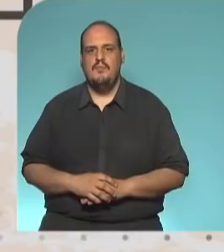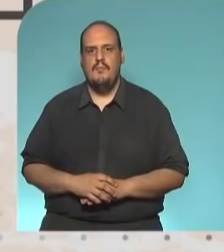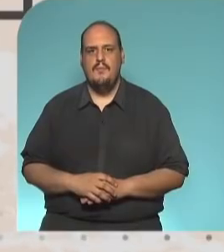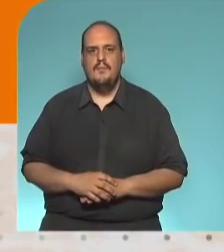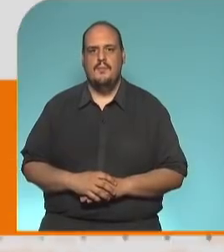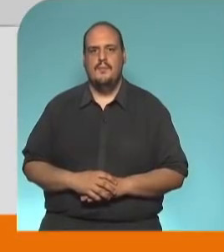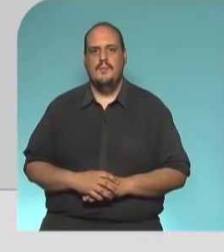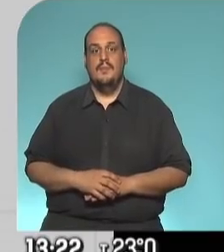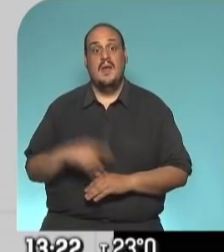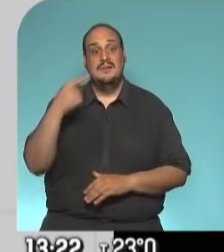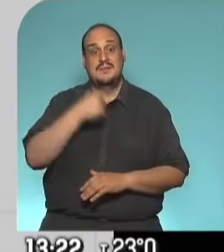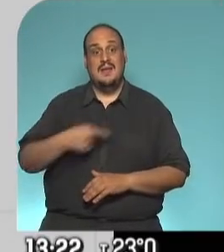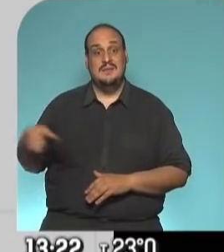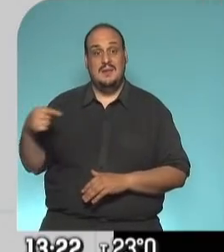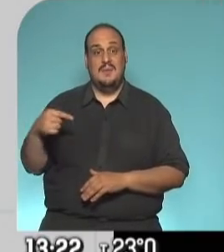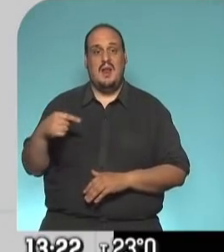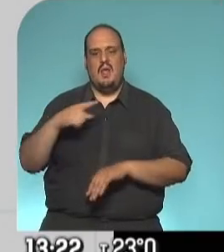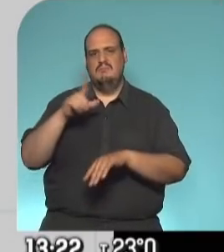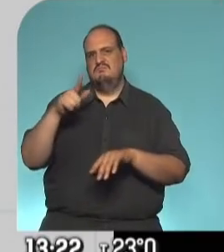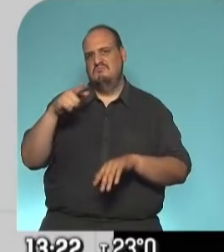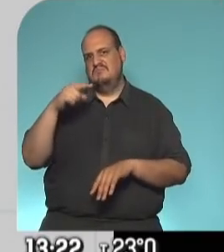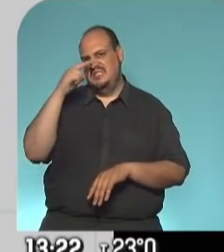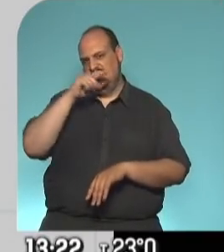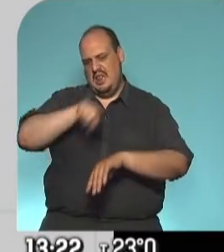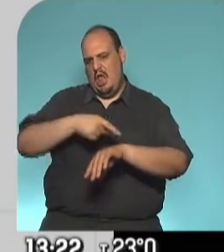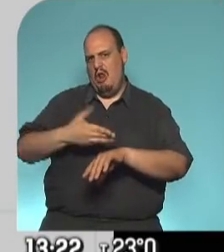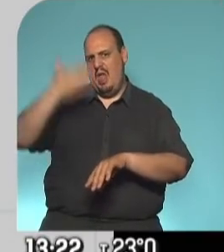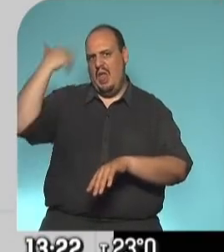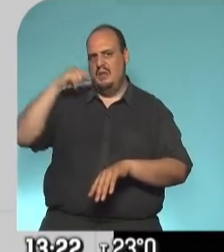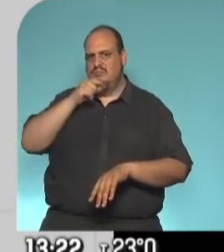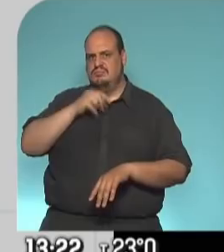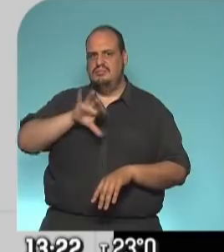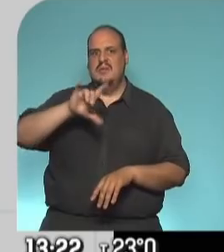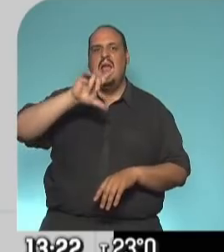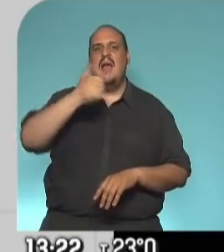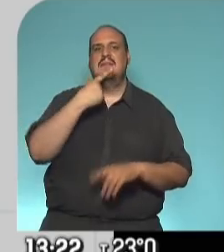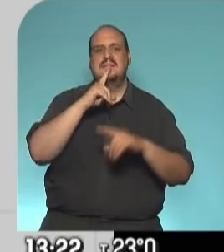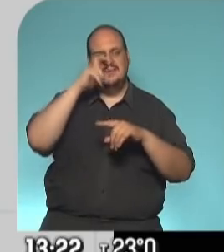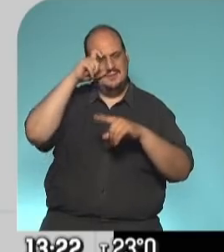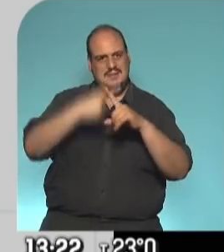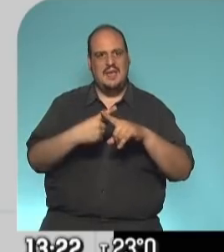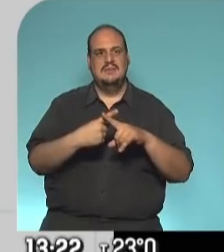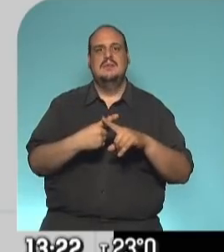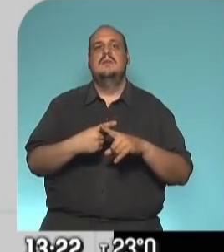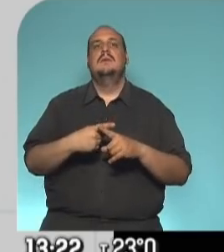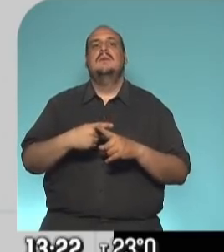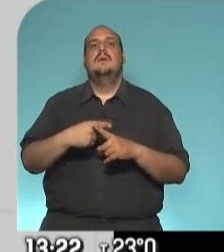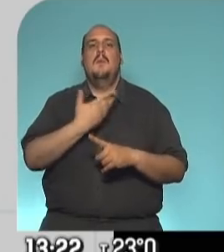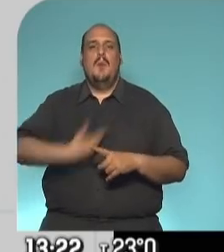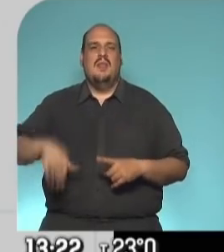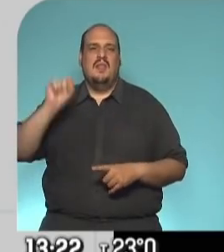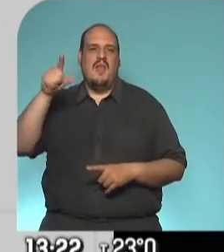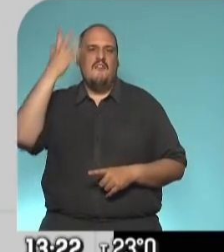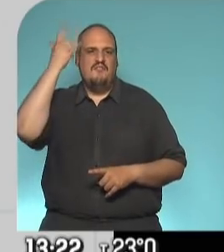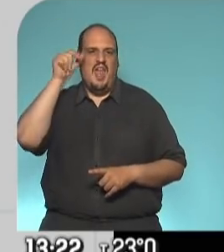Leído en Twitter esta semana, hace 7 horas atrás aproximadamente, Jean Castex, el primer ministro de Francia, a través de uno de sus